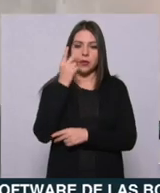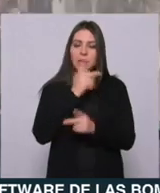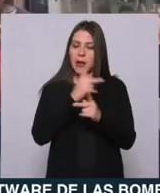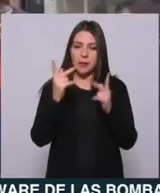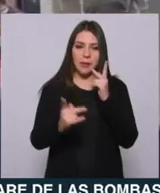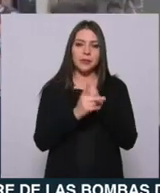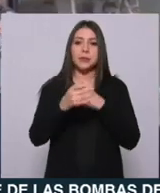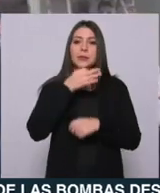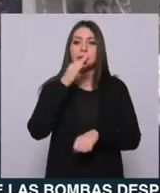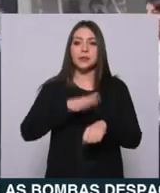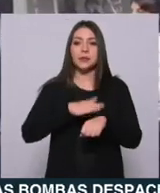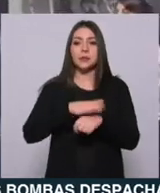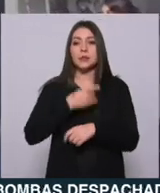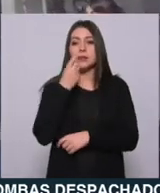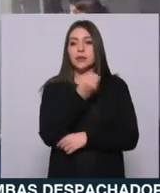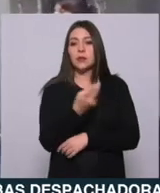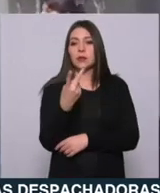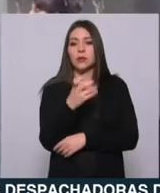total,